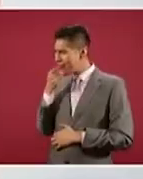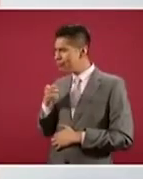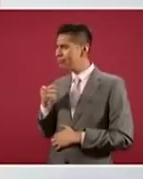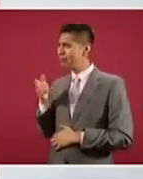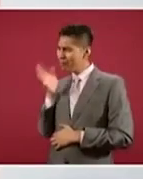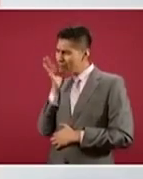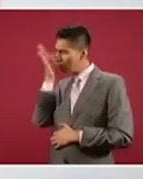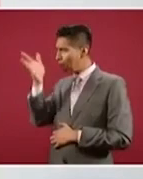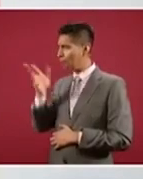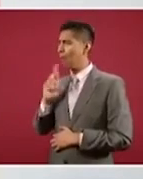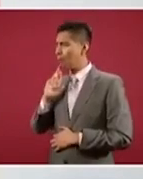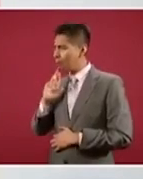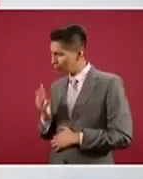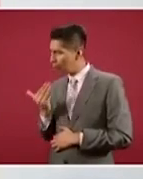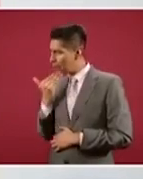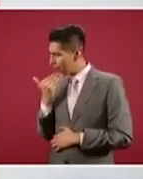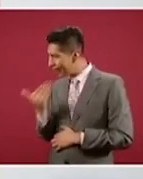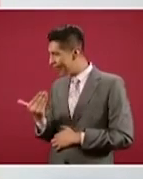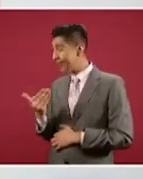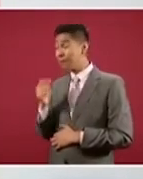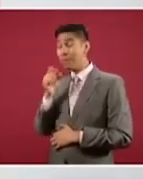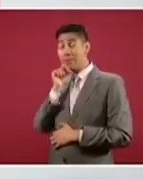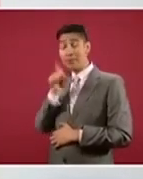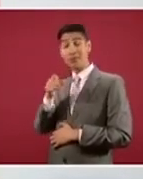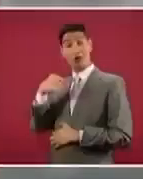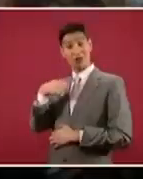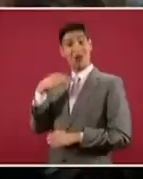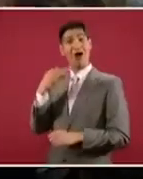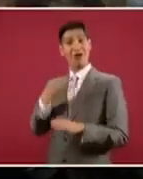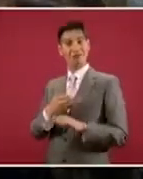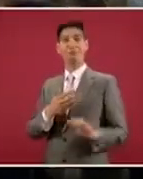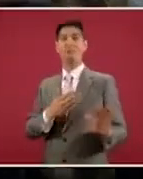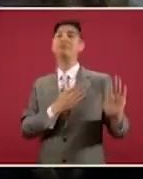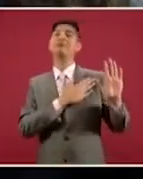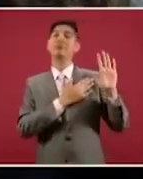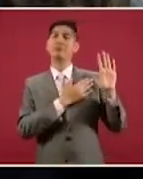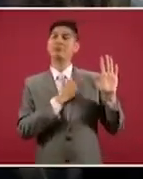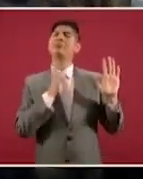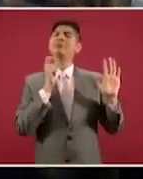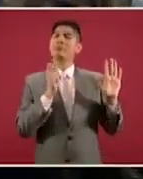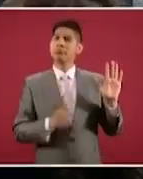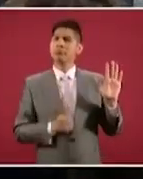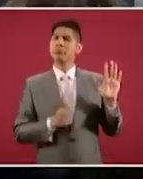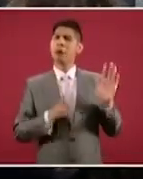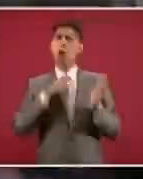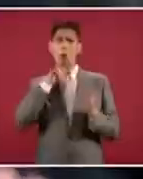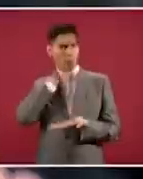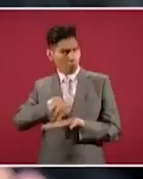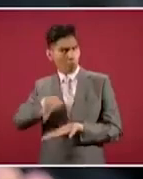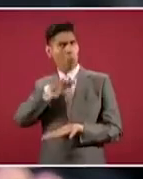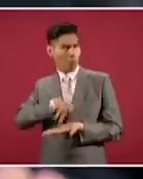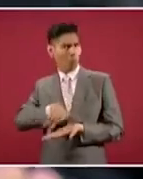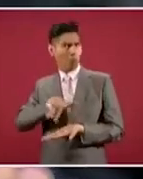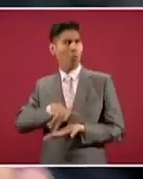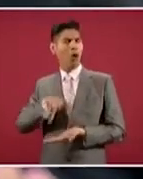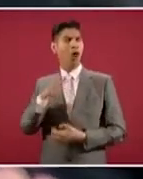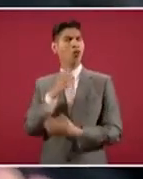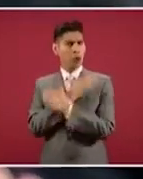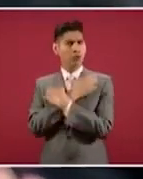hacer con ustedes el compromiso de seguir apoyando la educación